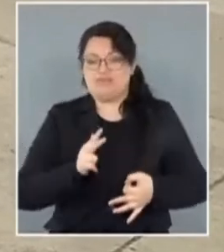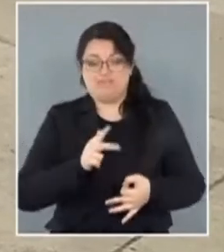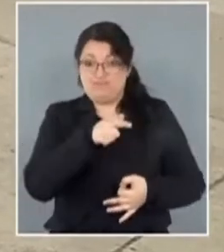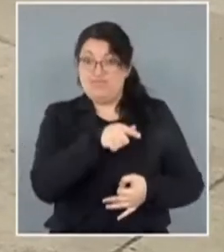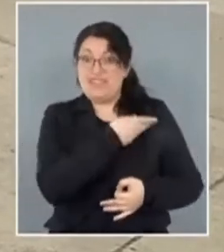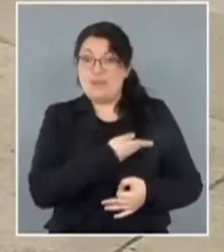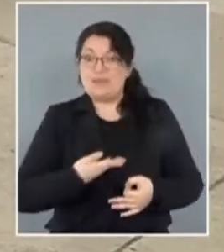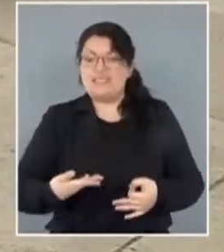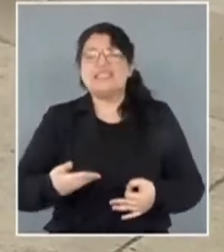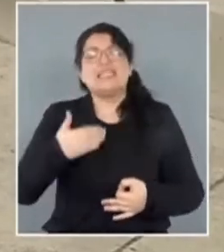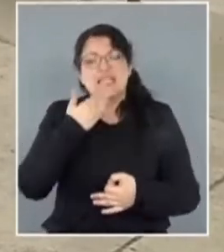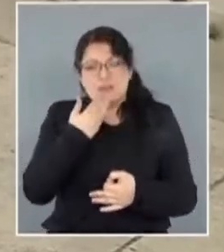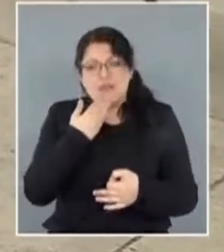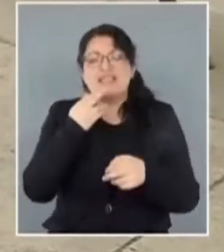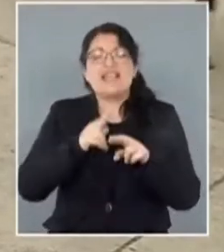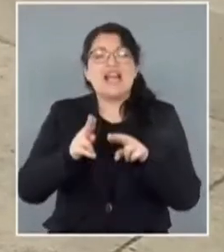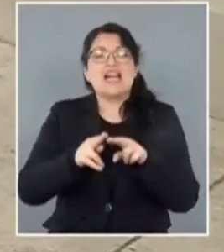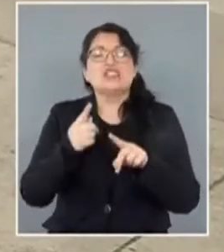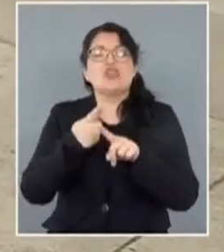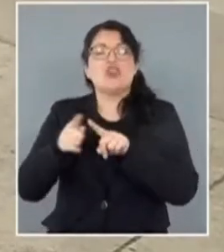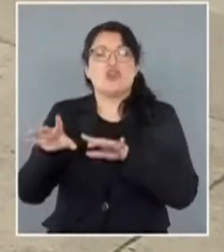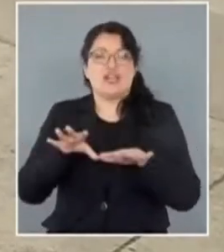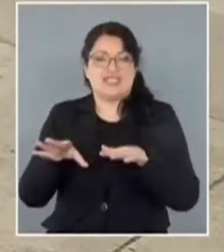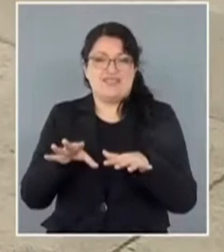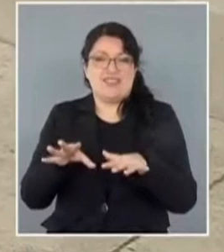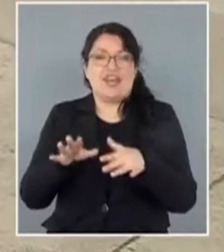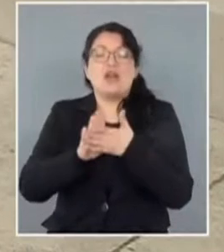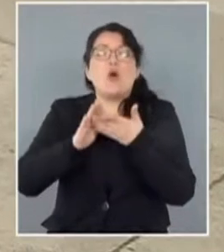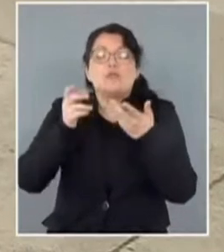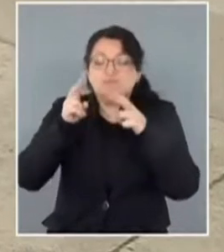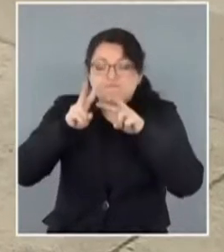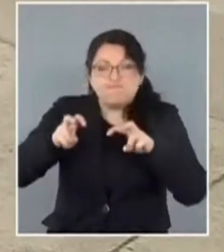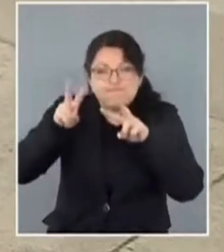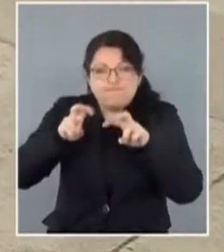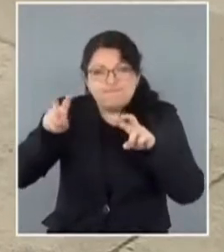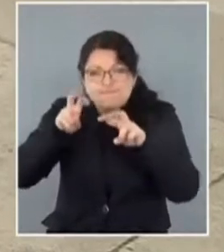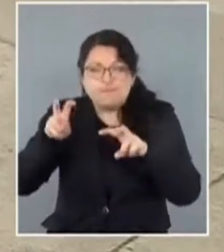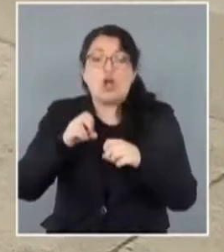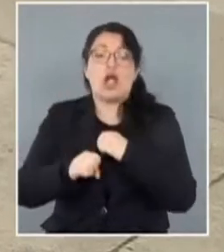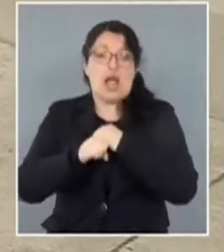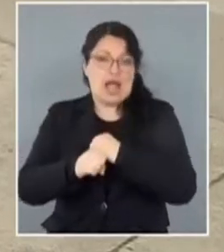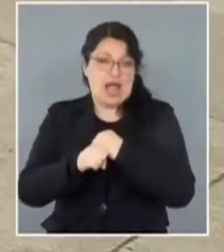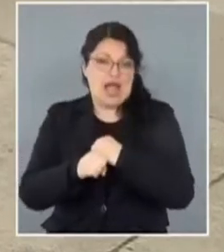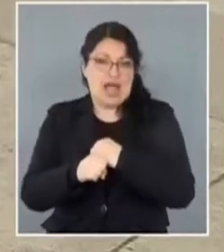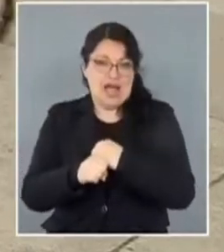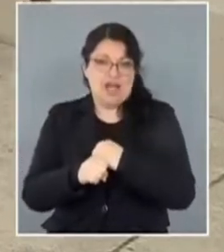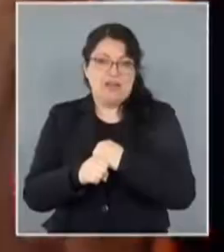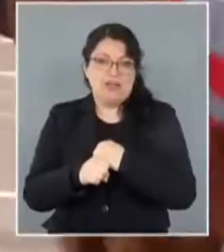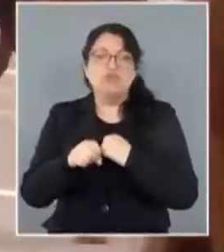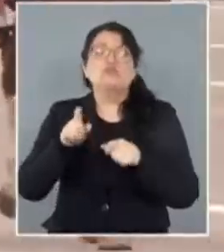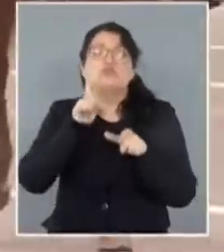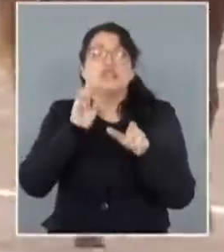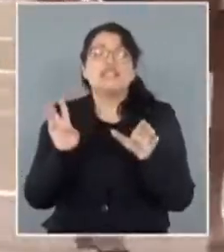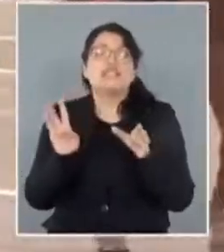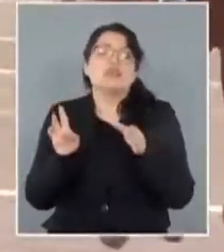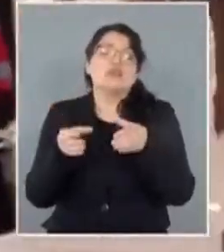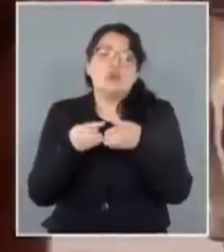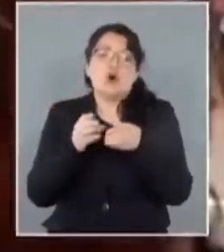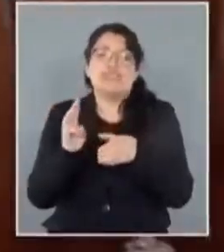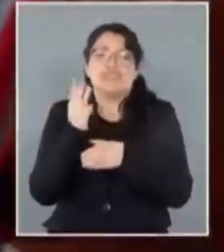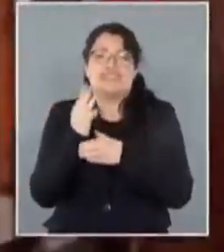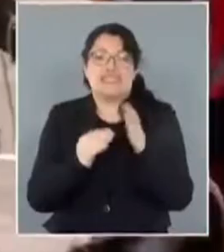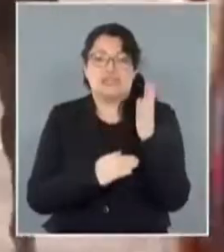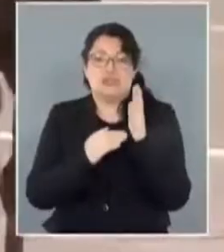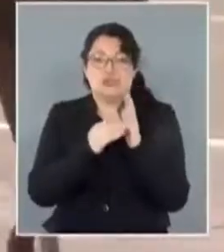presidencia, se emplean operacionalmente como unidad de exploración montada, encuadrada en la tercera división de